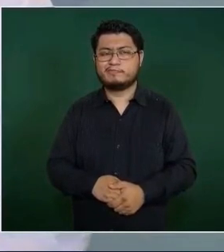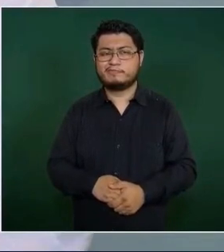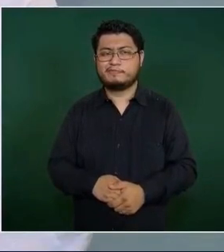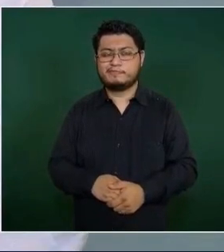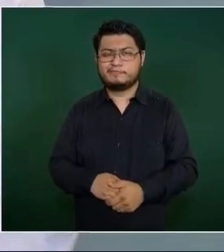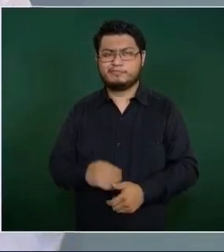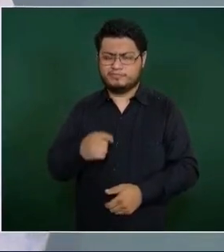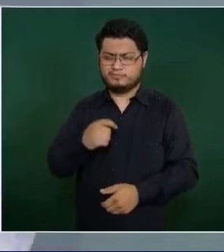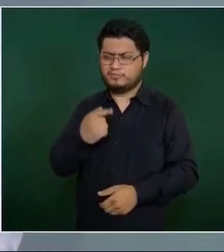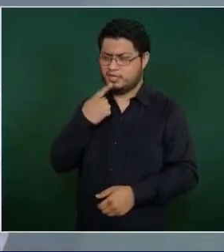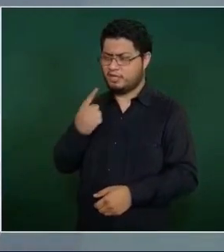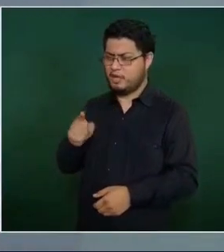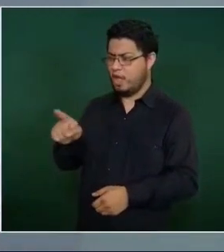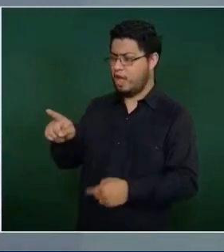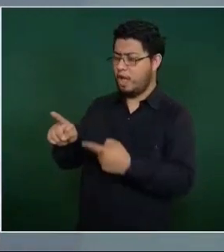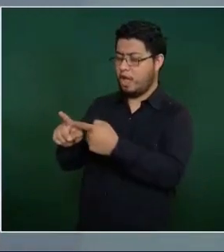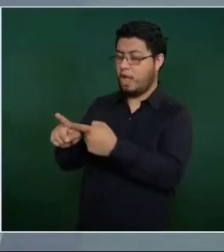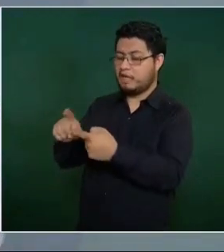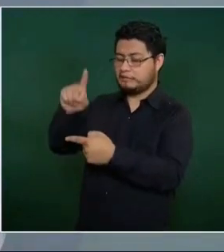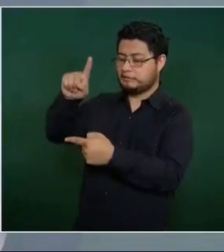no es quitar al INE.